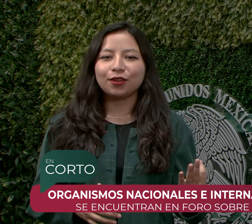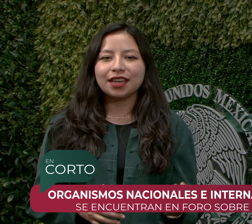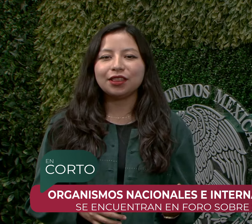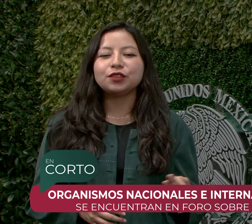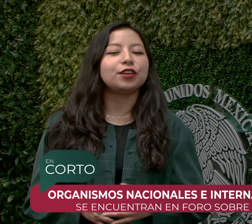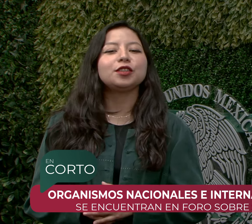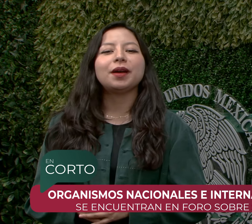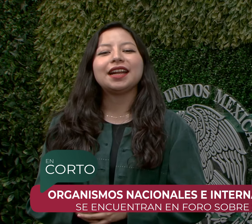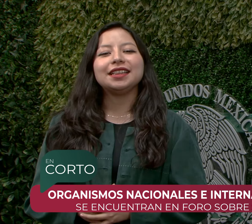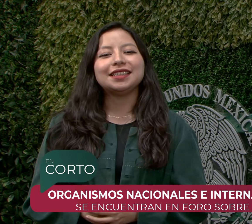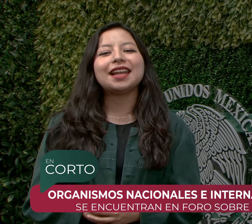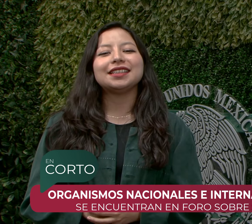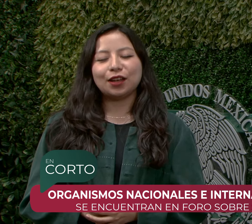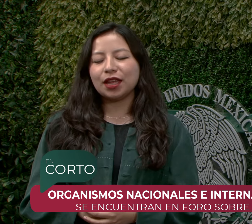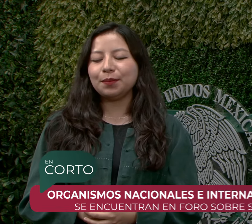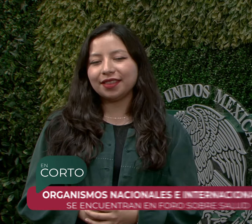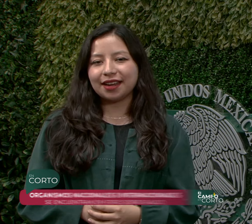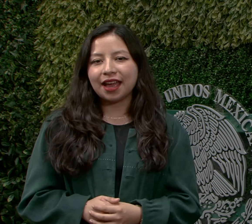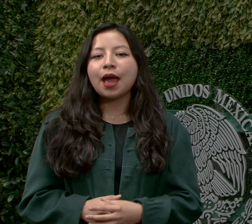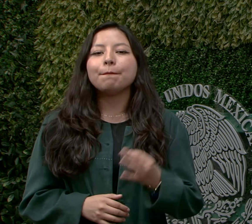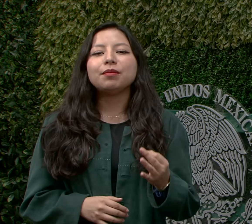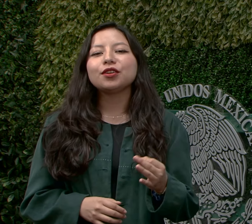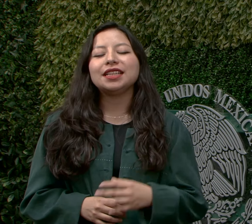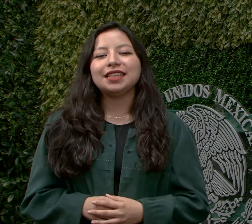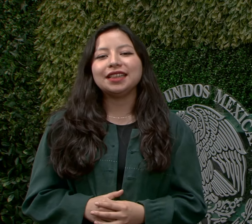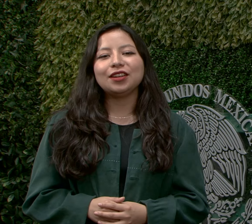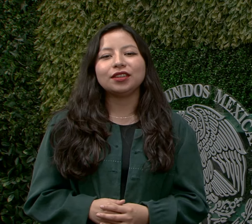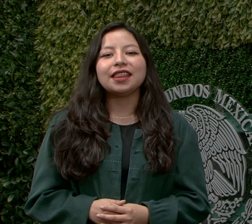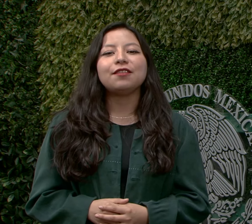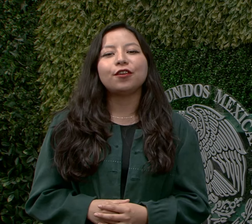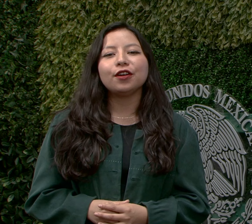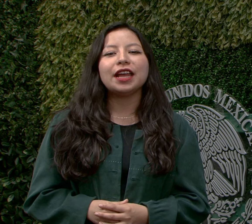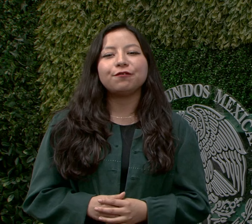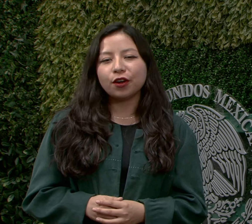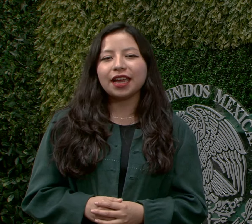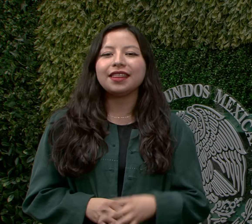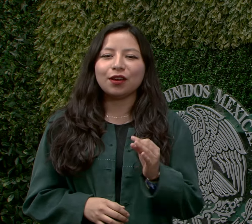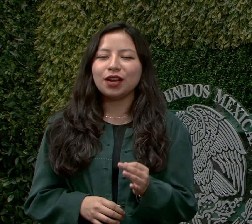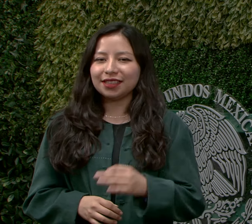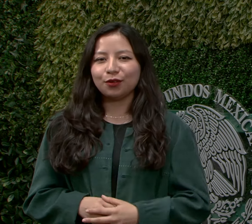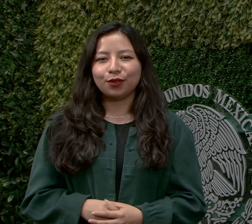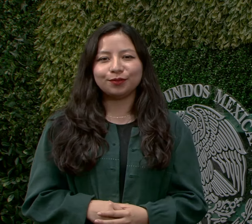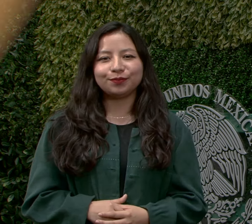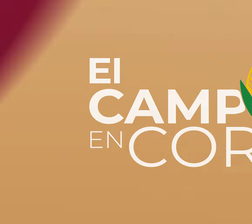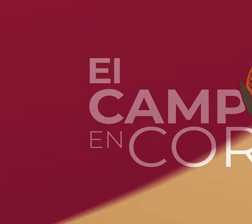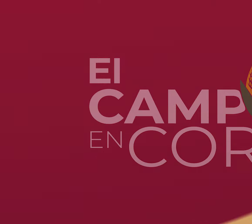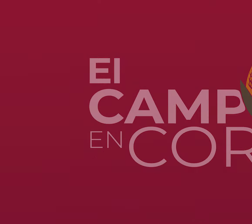sigan coordinando esfuerzos para garantizar la salud alimentaria. Vamos con la siguiente nota del foro Enfoque de una